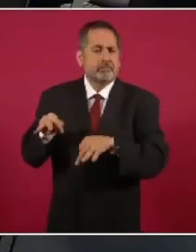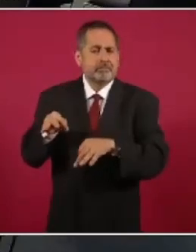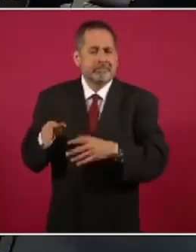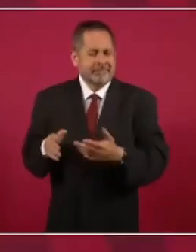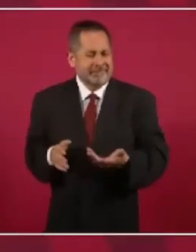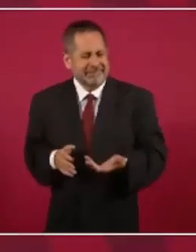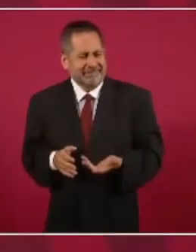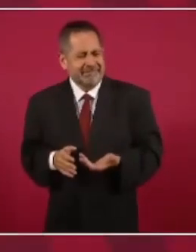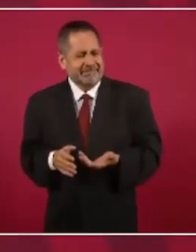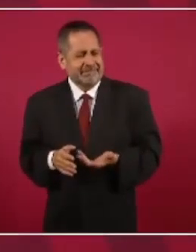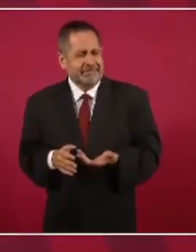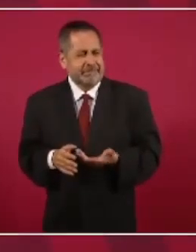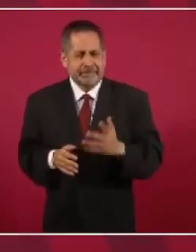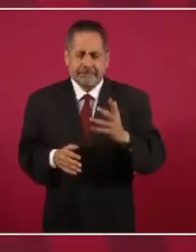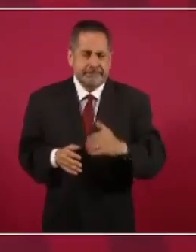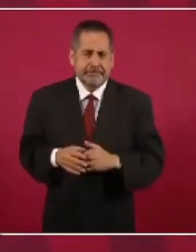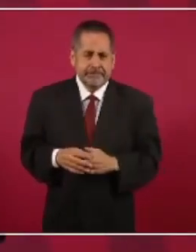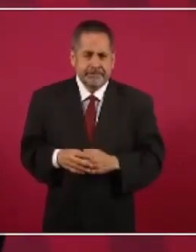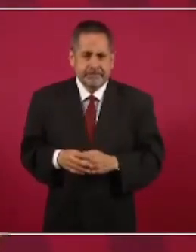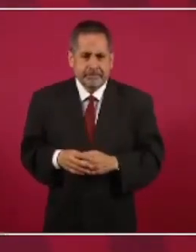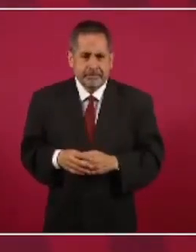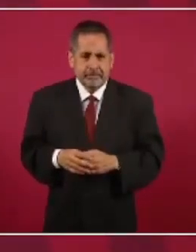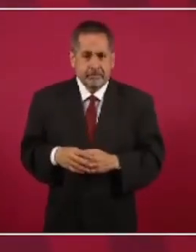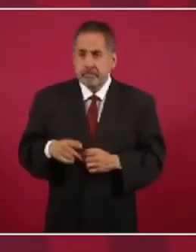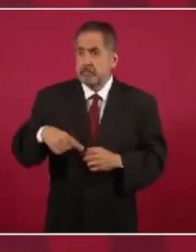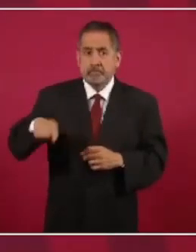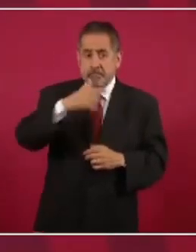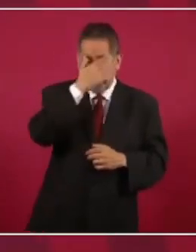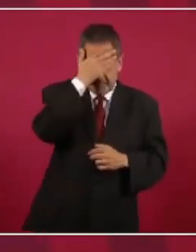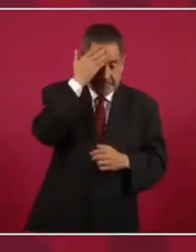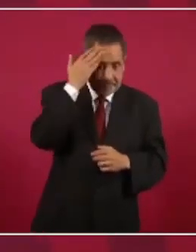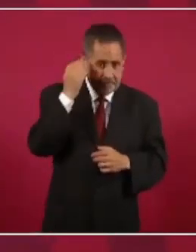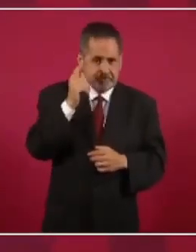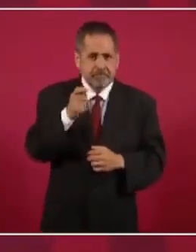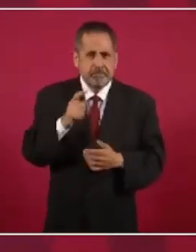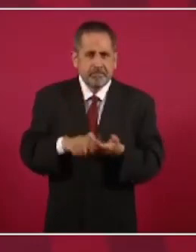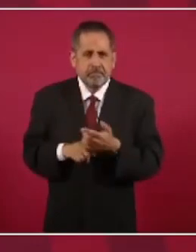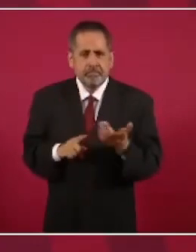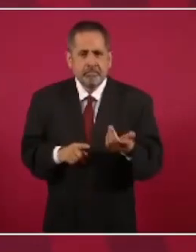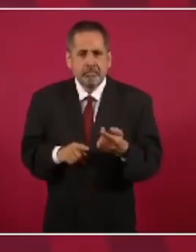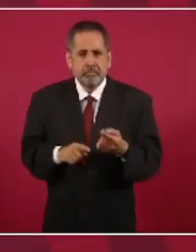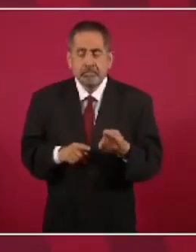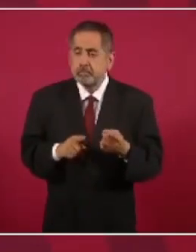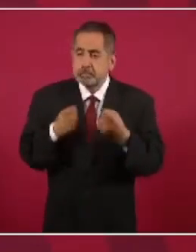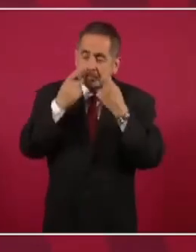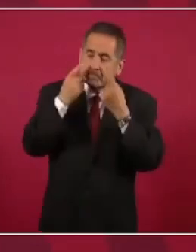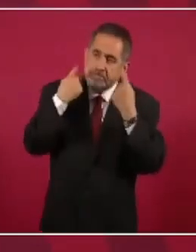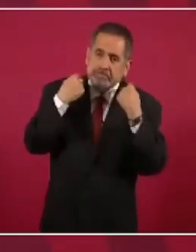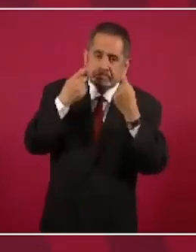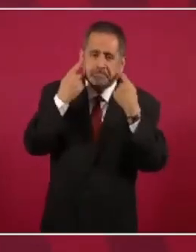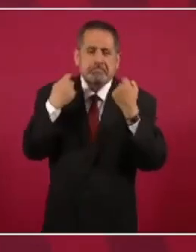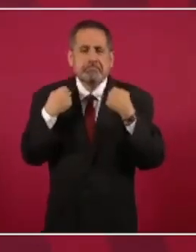Aunque o no se sabe, o entra por un oído y sale por el otro.